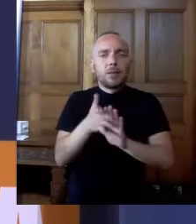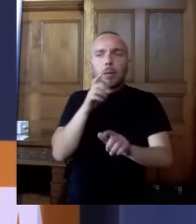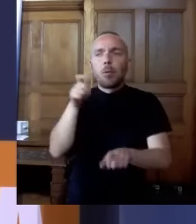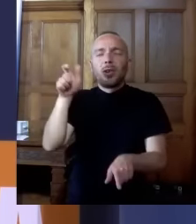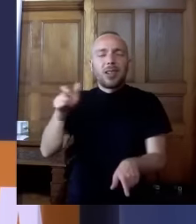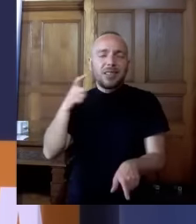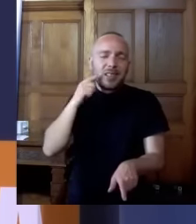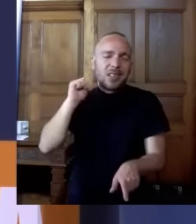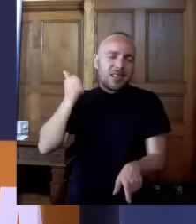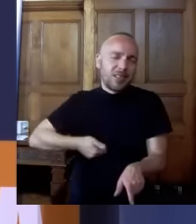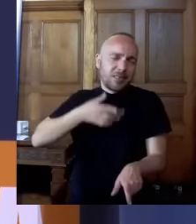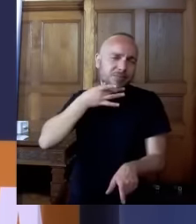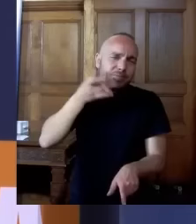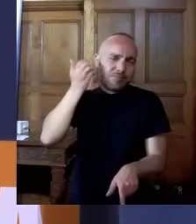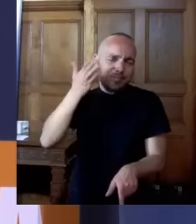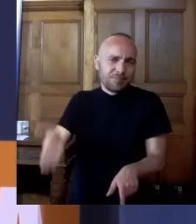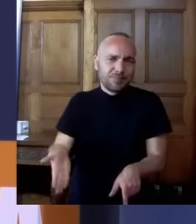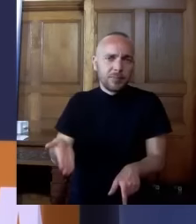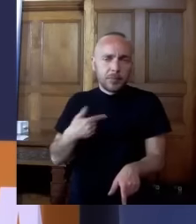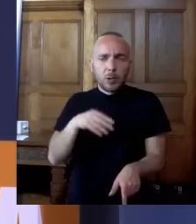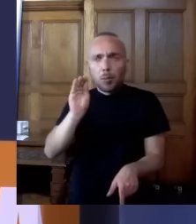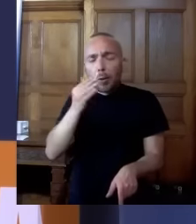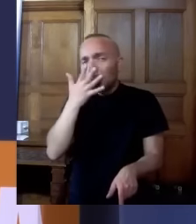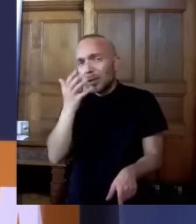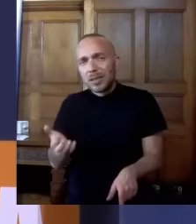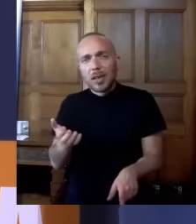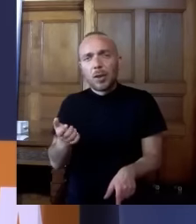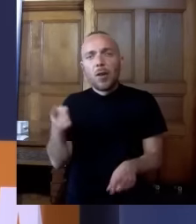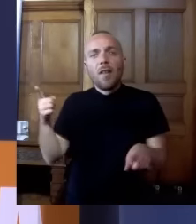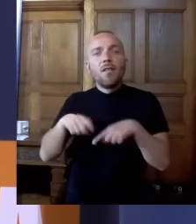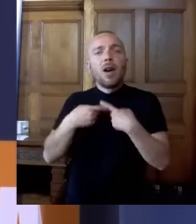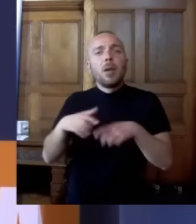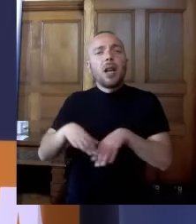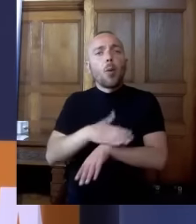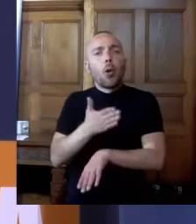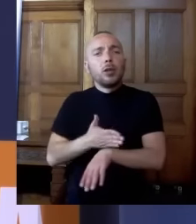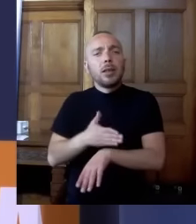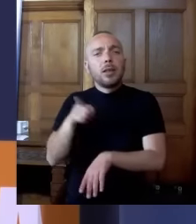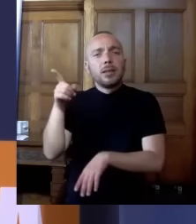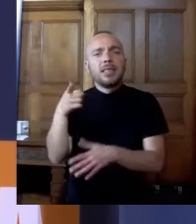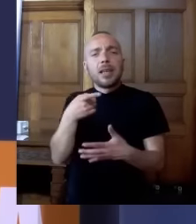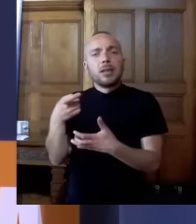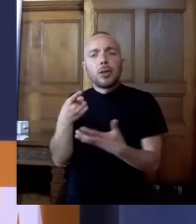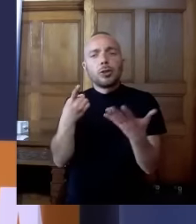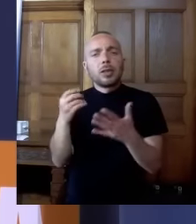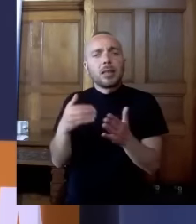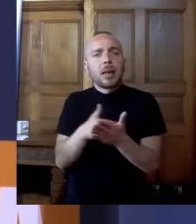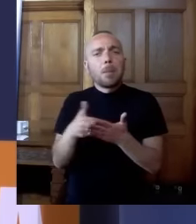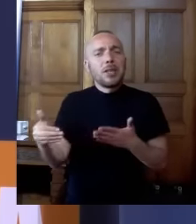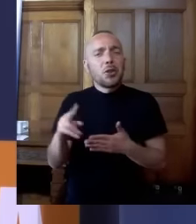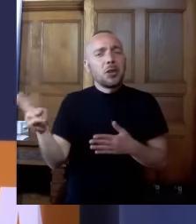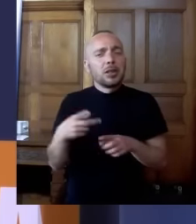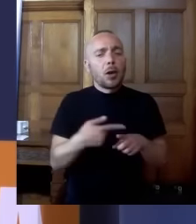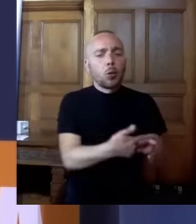mede rica en nuestro país y yo lo pregunto En serio Para qué quiere la familia botín 660 millones de euros que se han repartido en